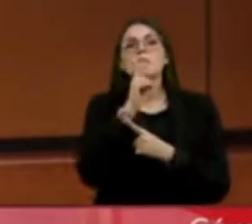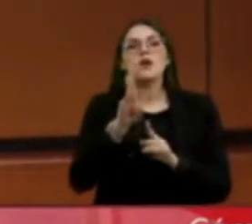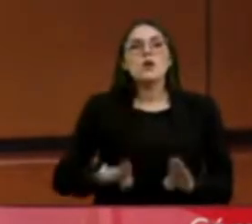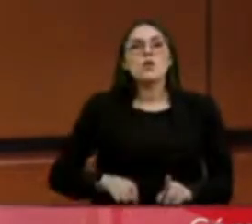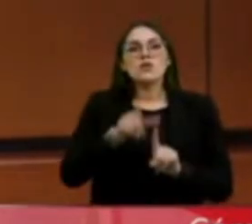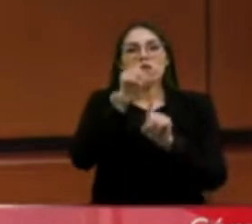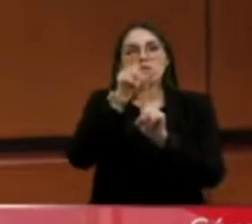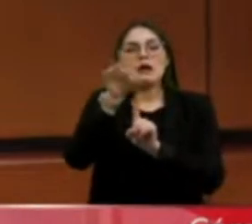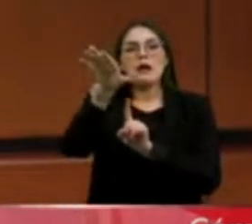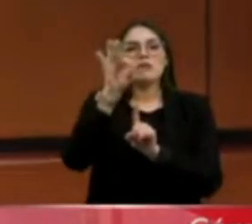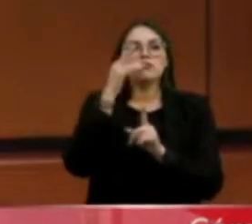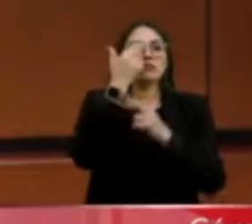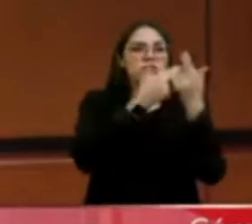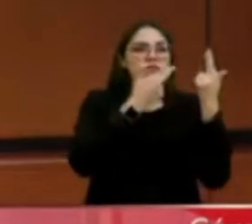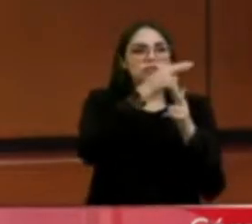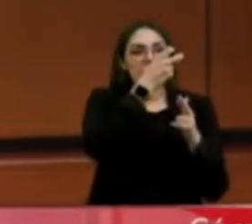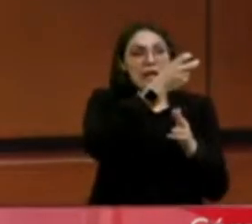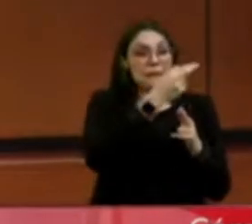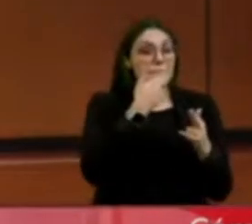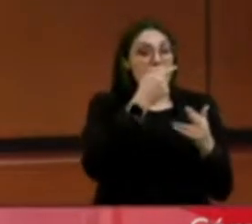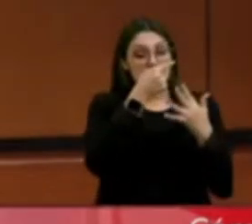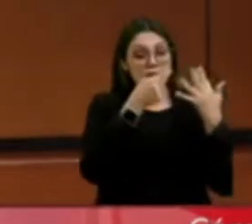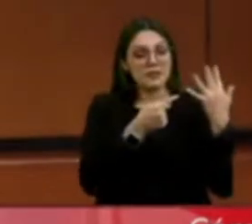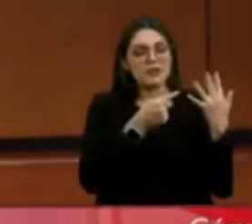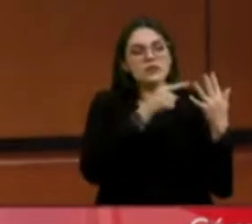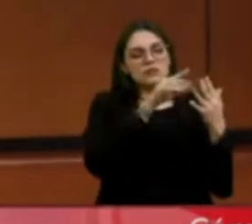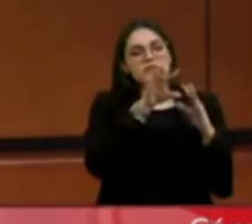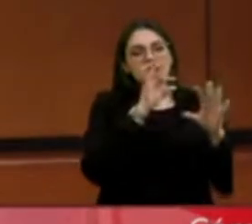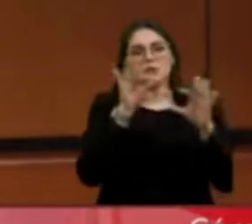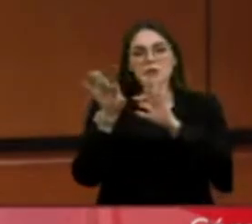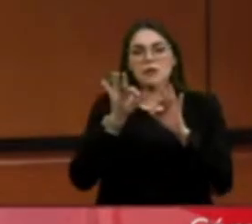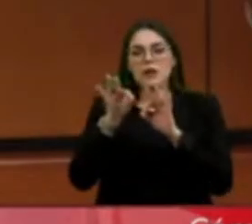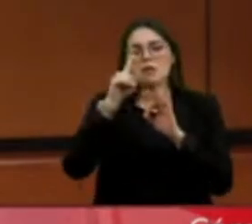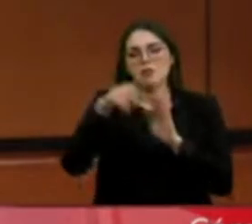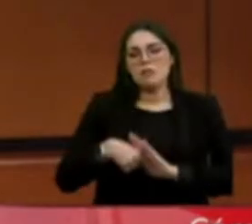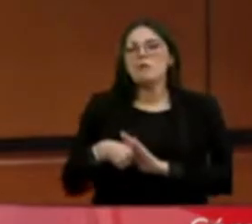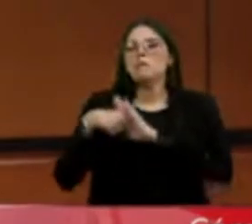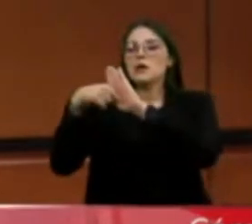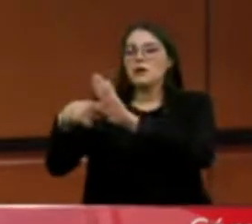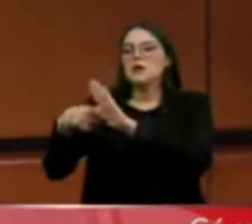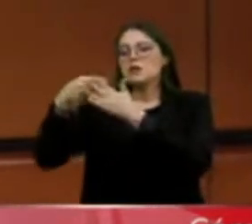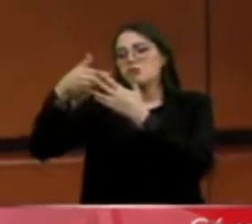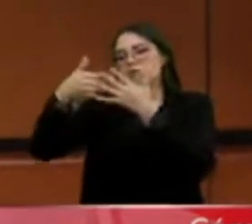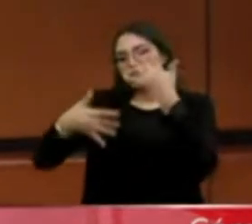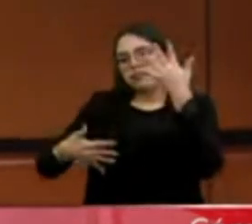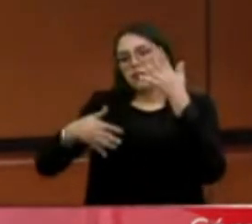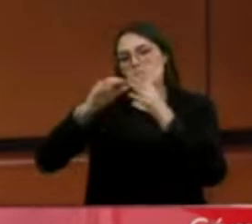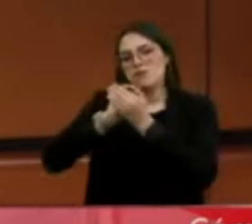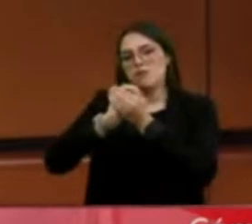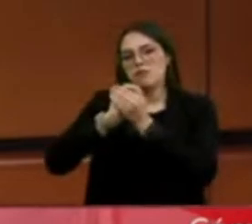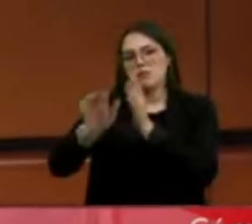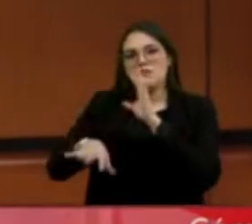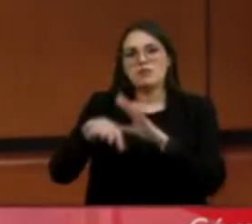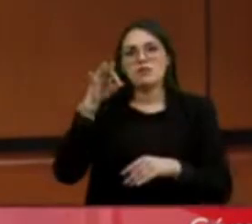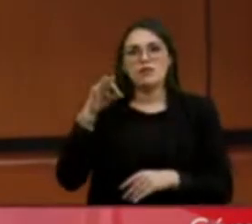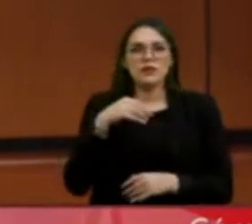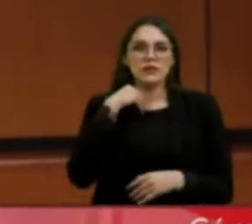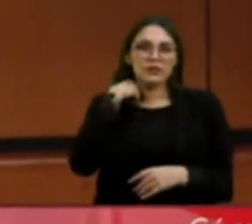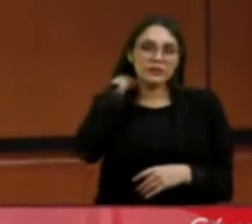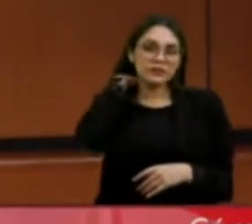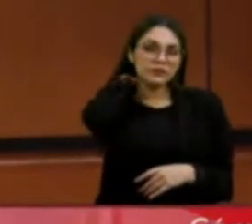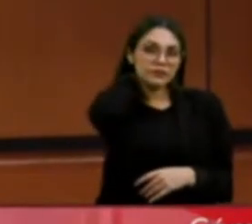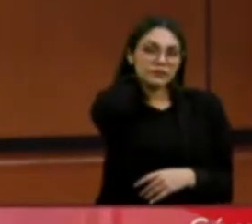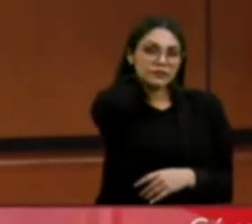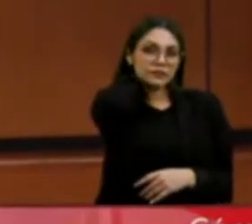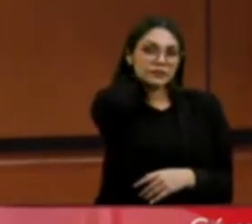mejores van a ser seleccionados para que vayan a la tómbola. Y